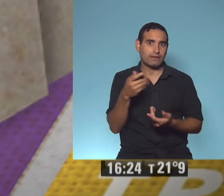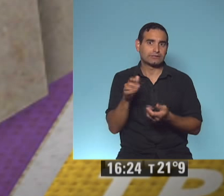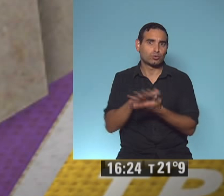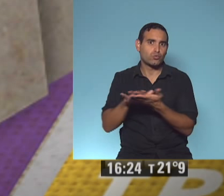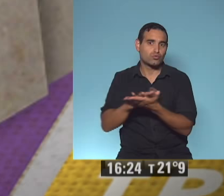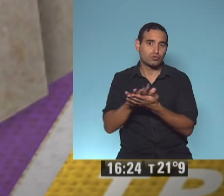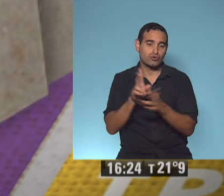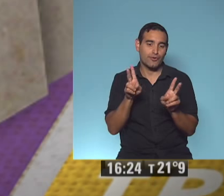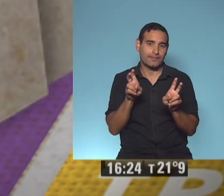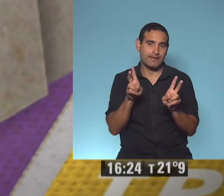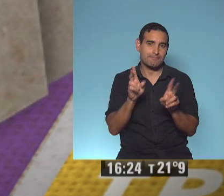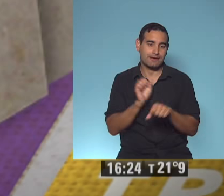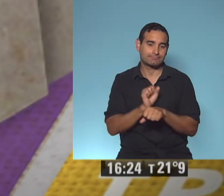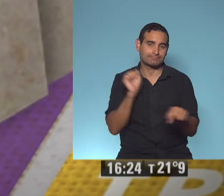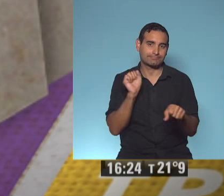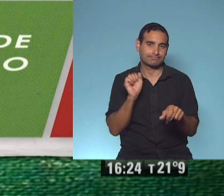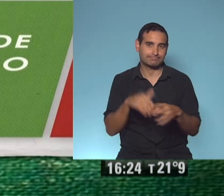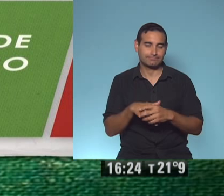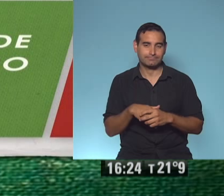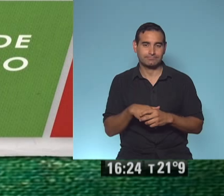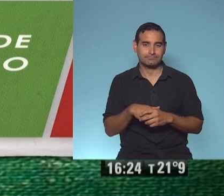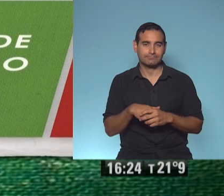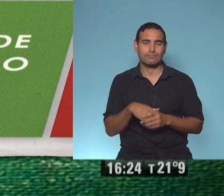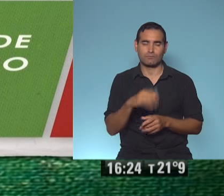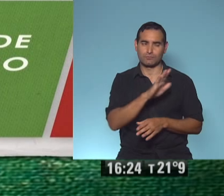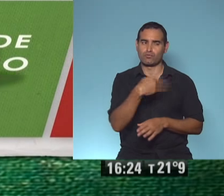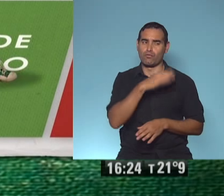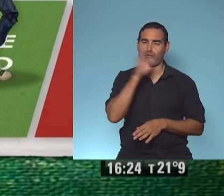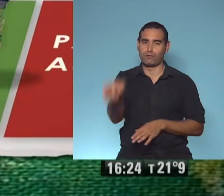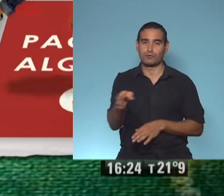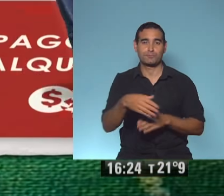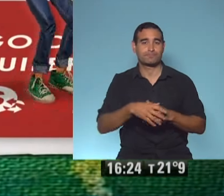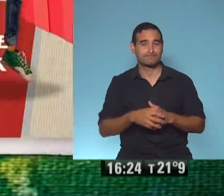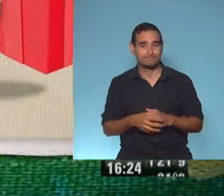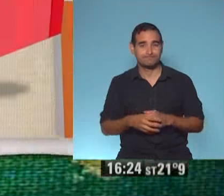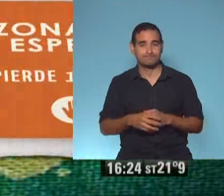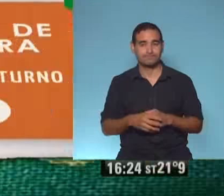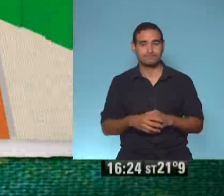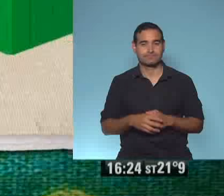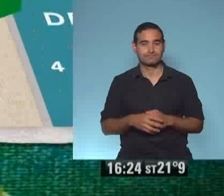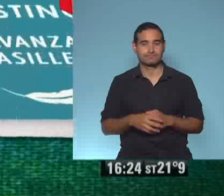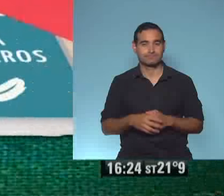la fianza. ¡Allá voy! ¡Yuhu!